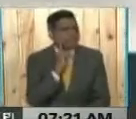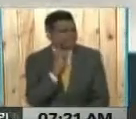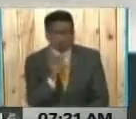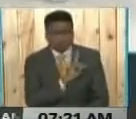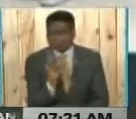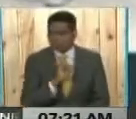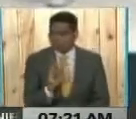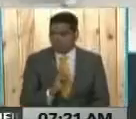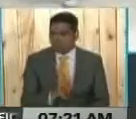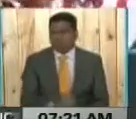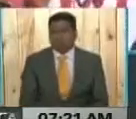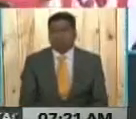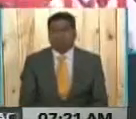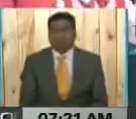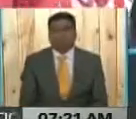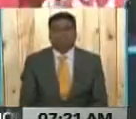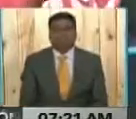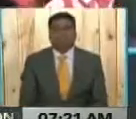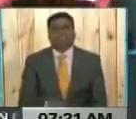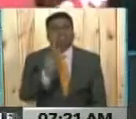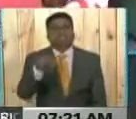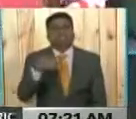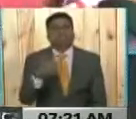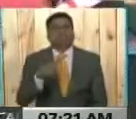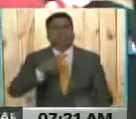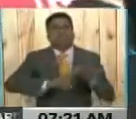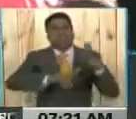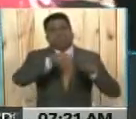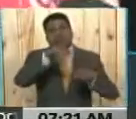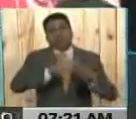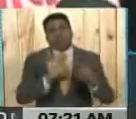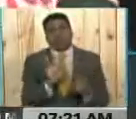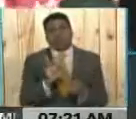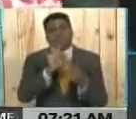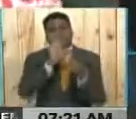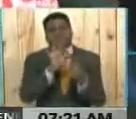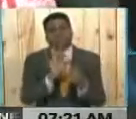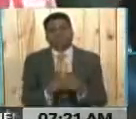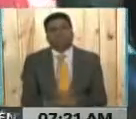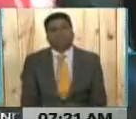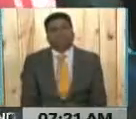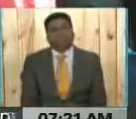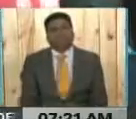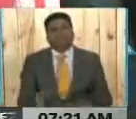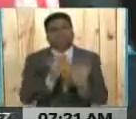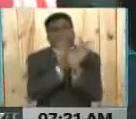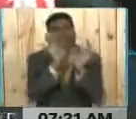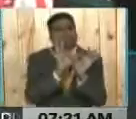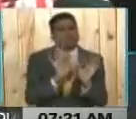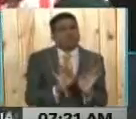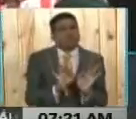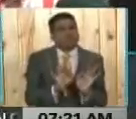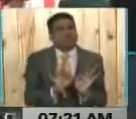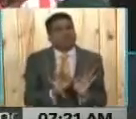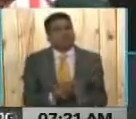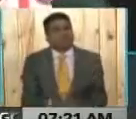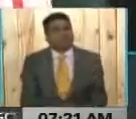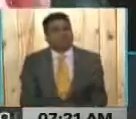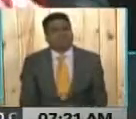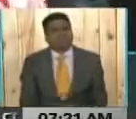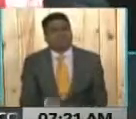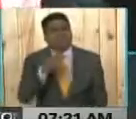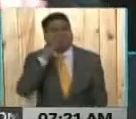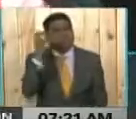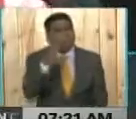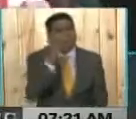como una construcción específica de formas y de modos de búsqueda de una